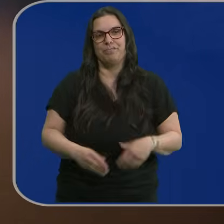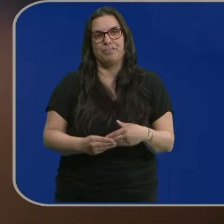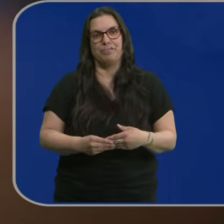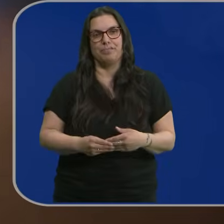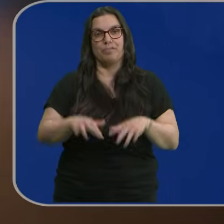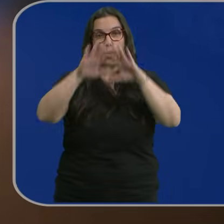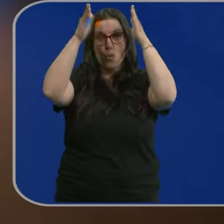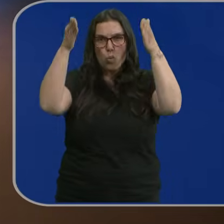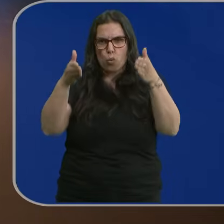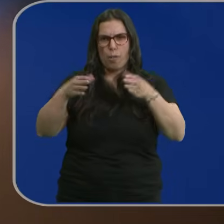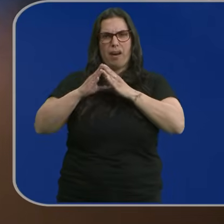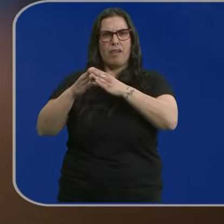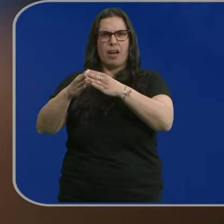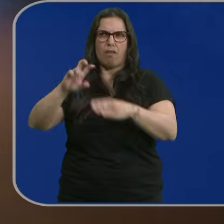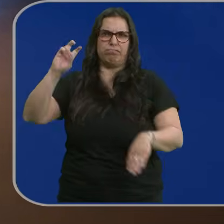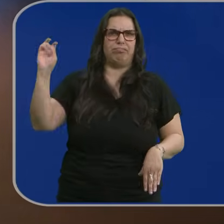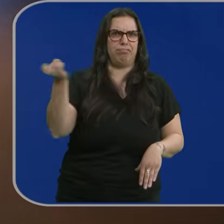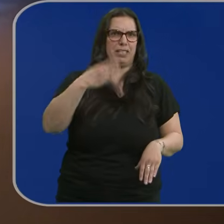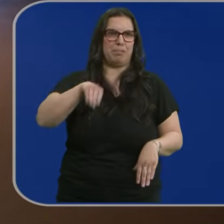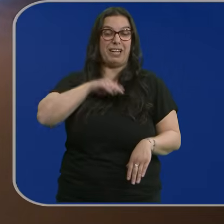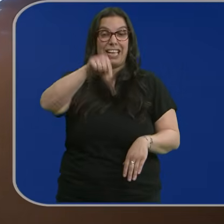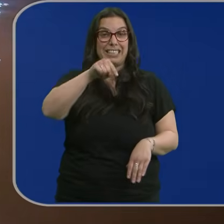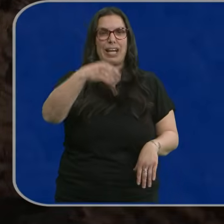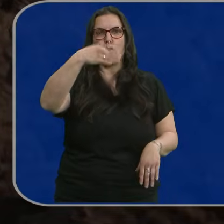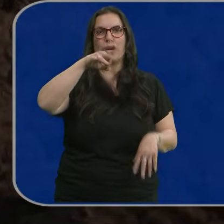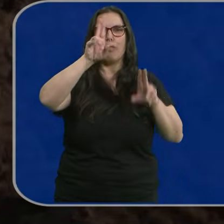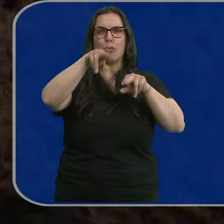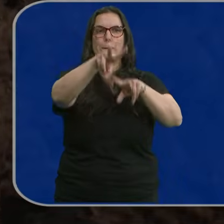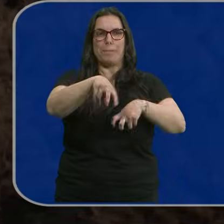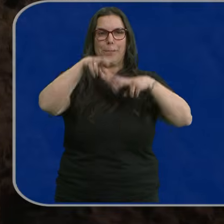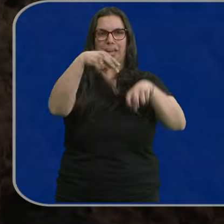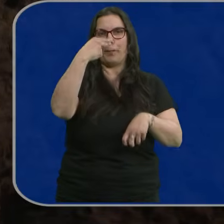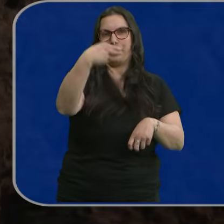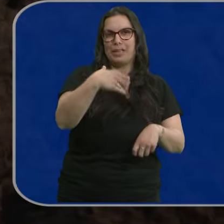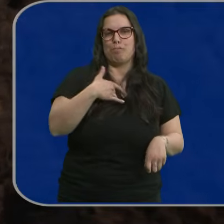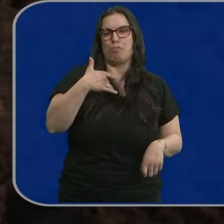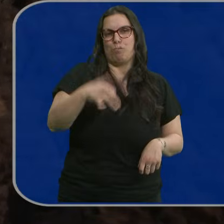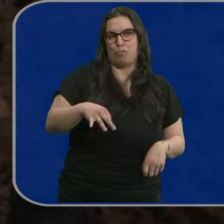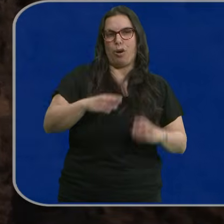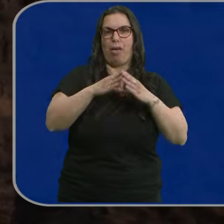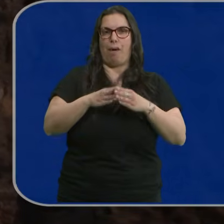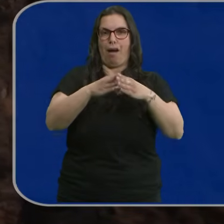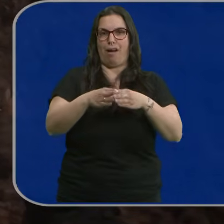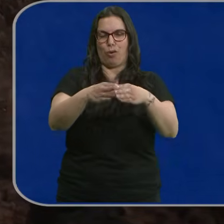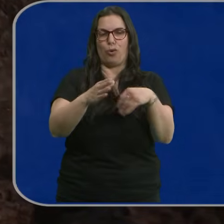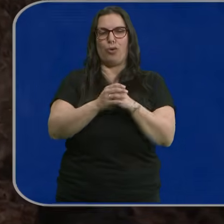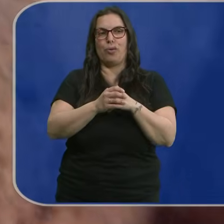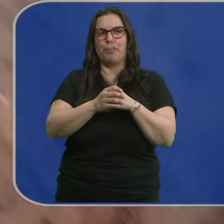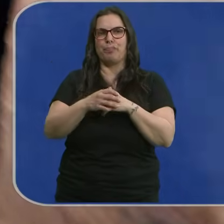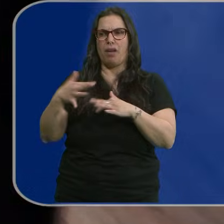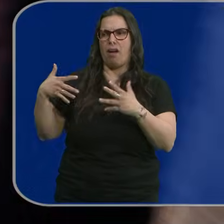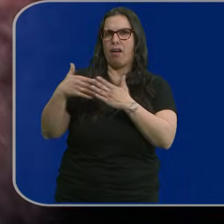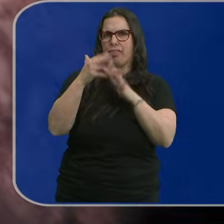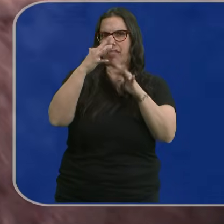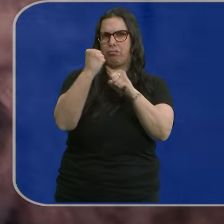Cuevas navegables hay muchas en España, pero esta es la única mina que se puede visitar parcialmente en barca. Después de más de 10 años